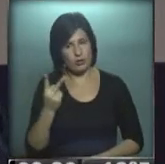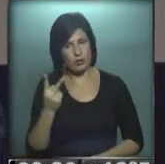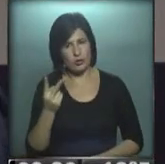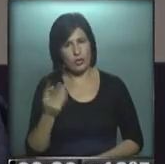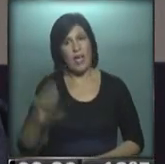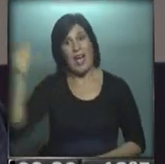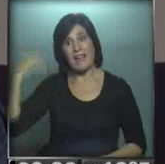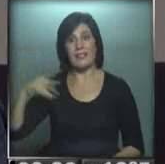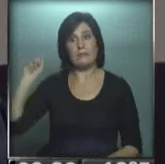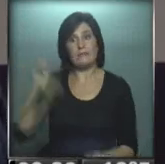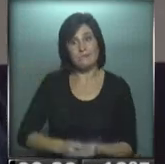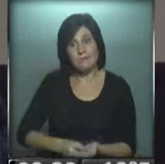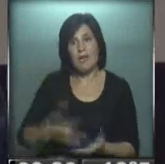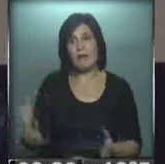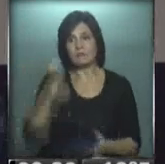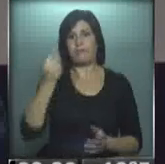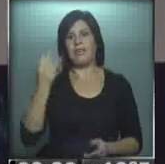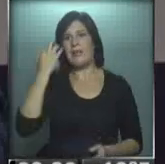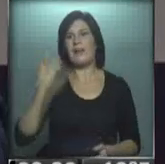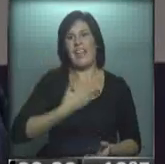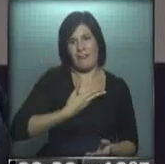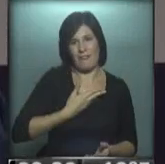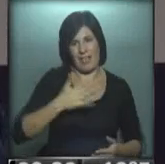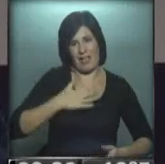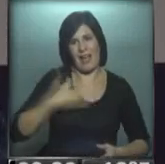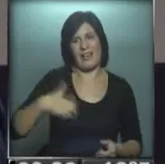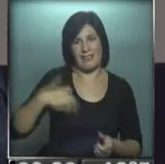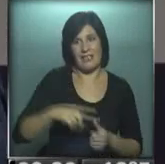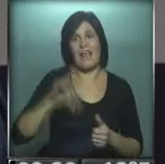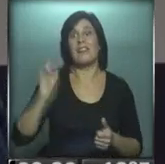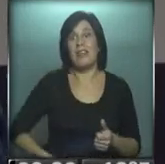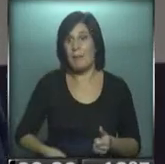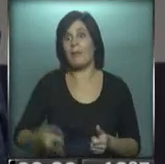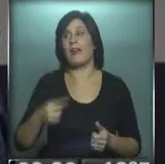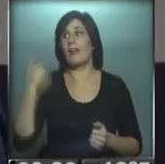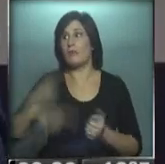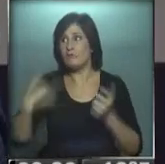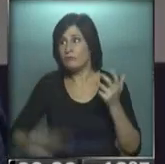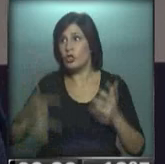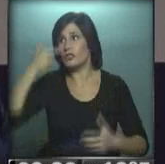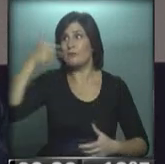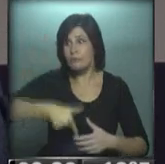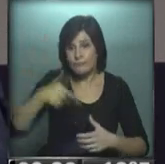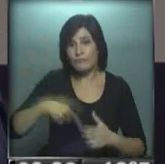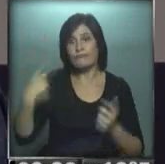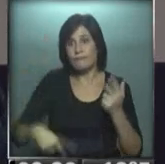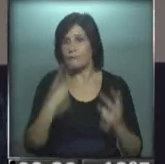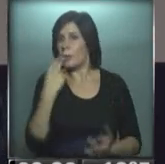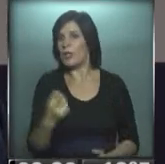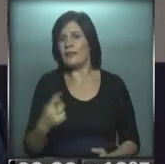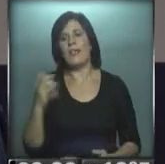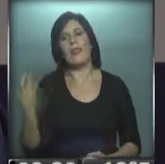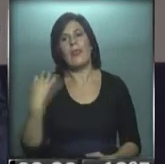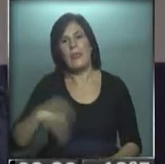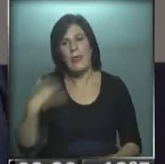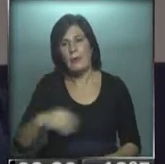la expropiación de YPF también se decidió la declaración de interés público de los recursos energéticos. En aquel momento, una de las